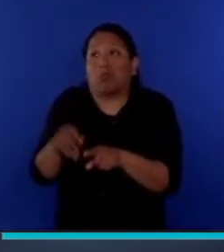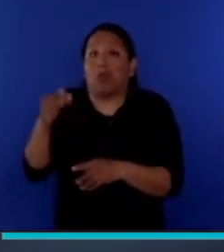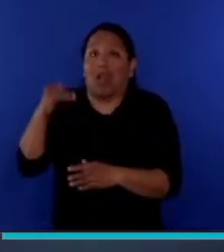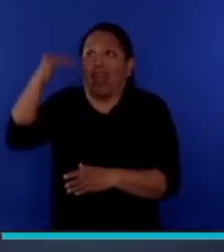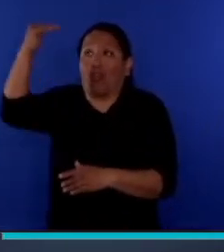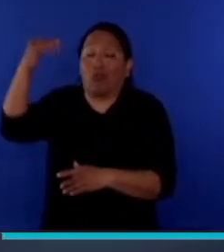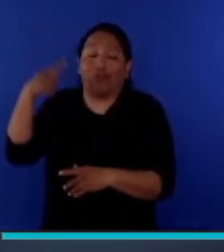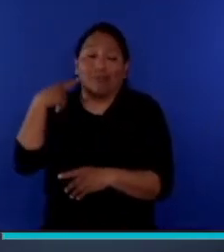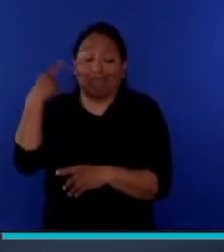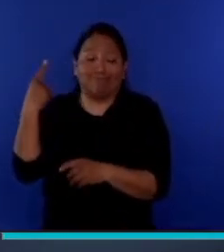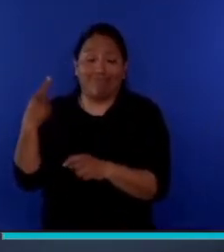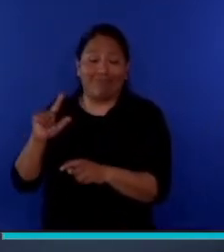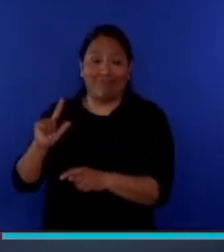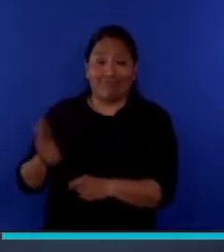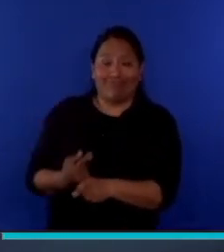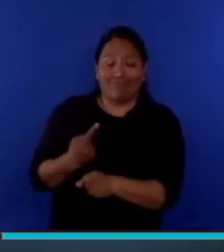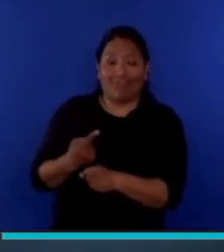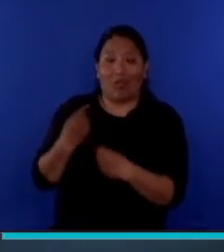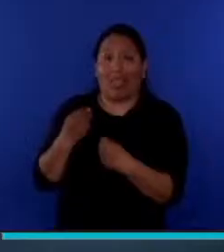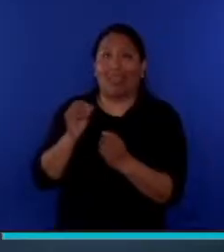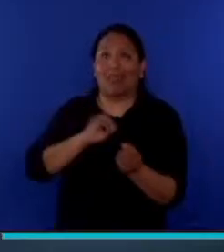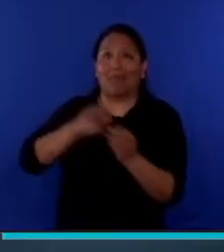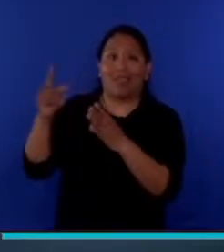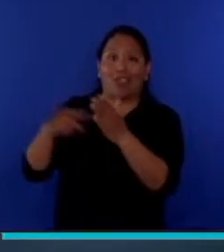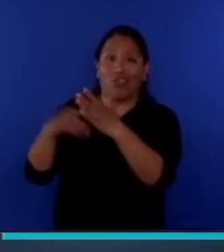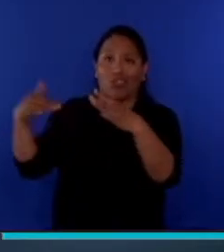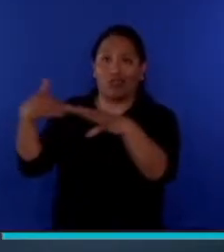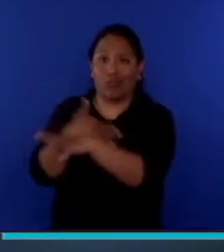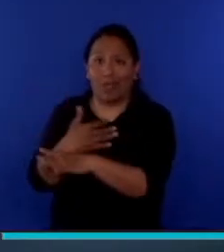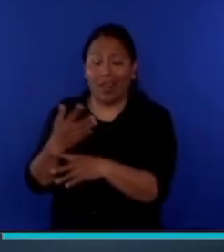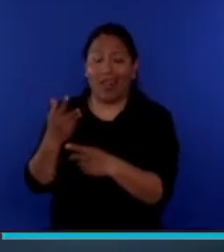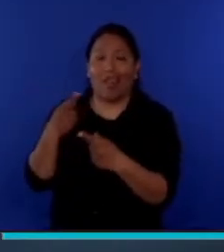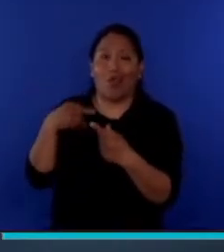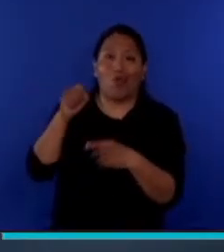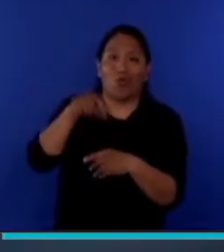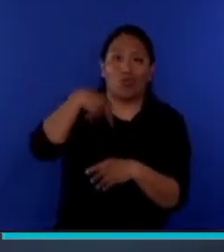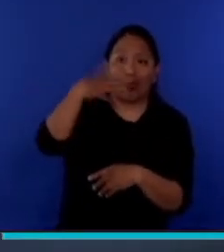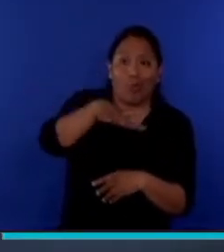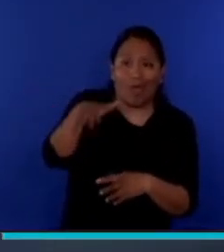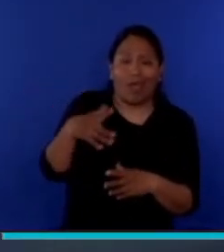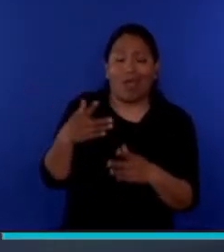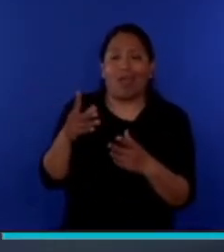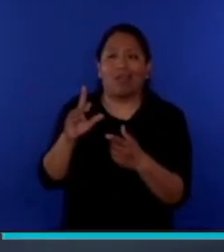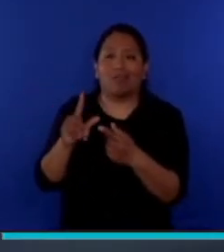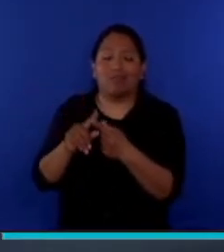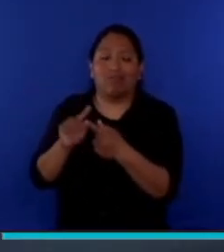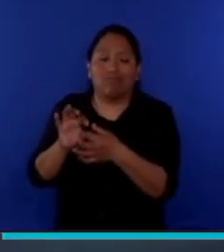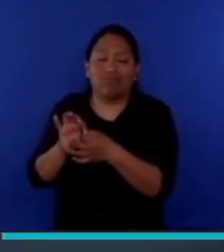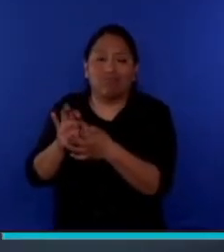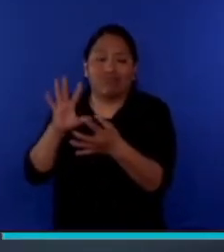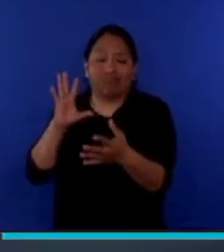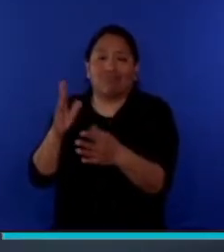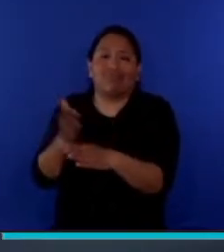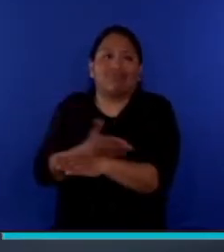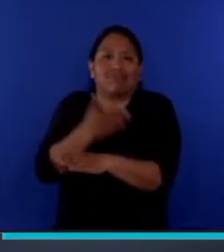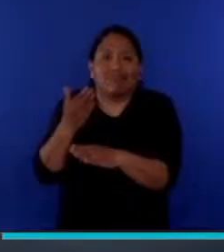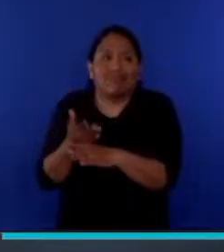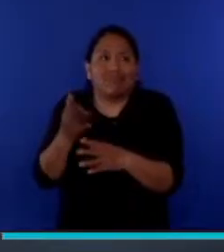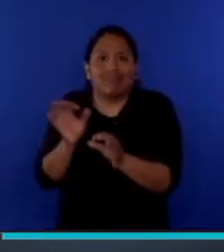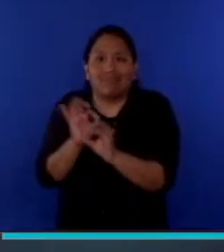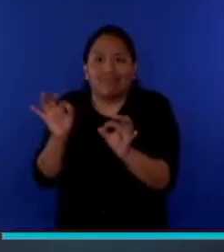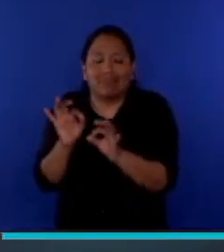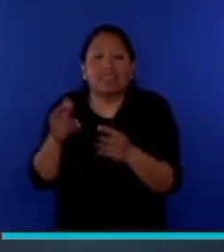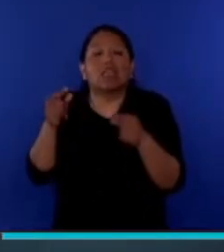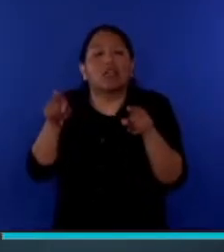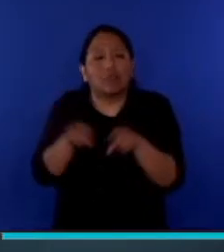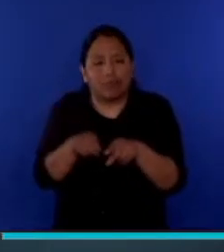no podríamos pensar qué sería si te vas a vivir a otra ciudad o a otro barrio, no hablar más con tus amigos, no saber qué está pasando. Y de eso